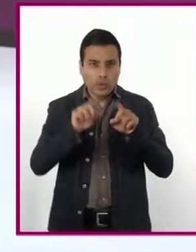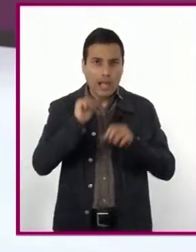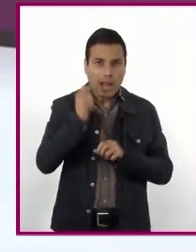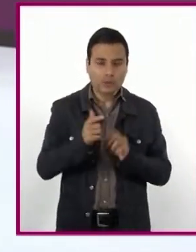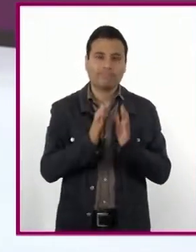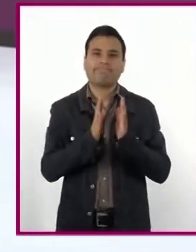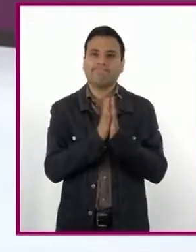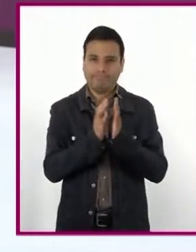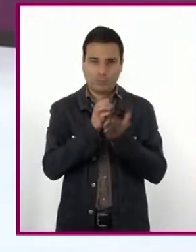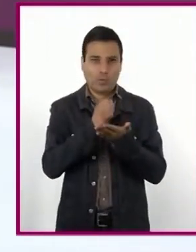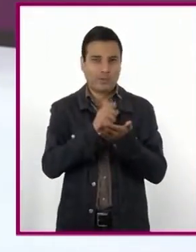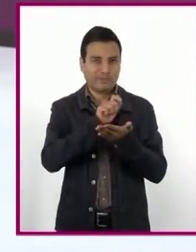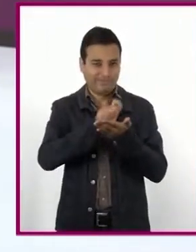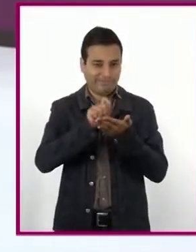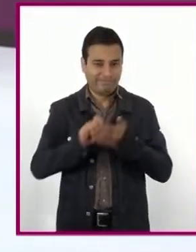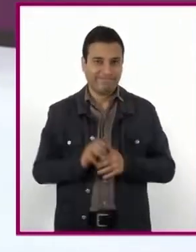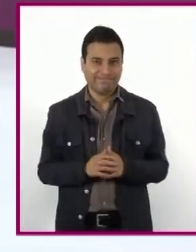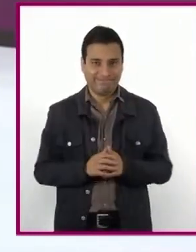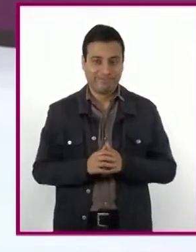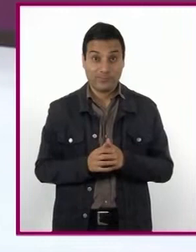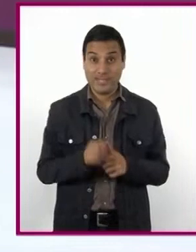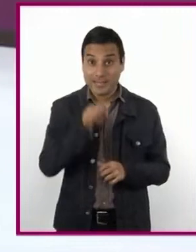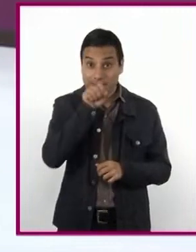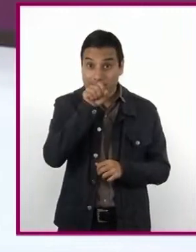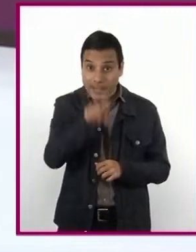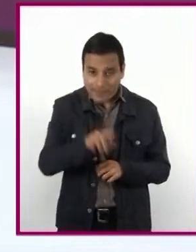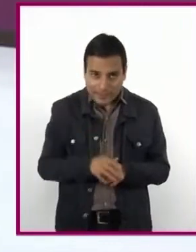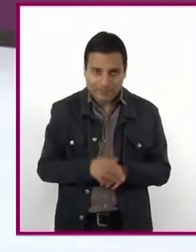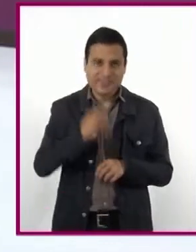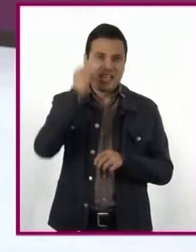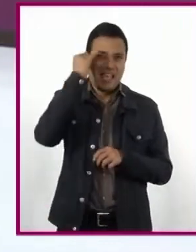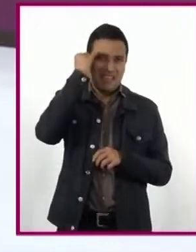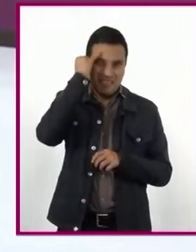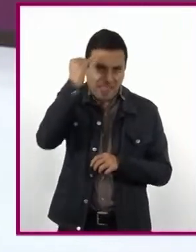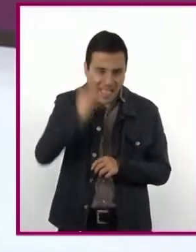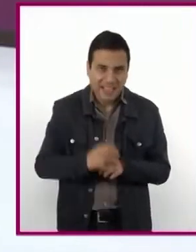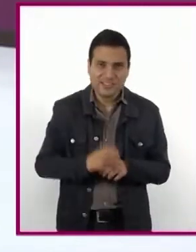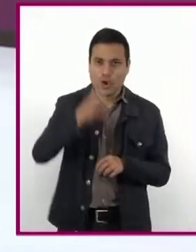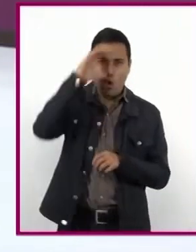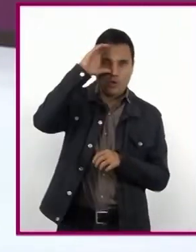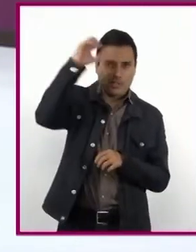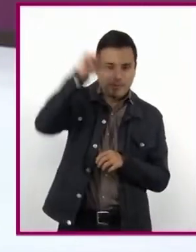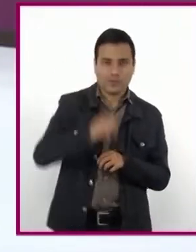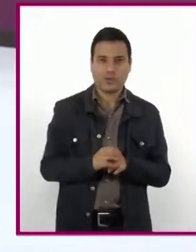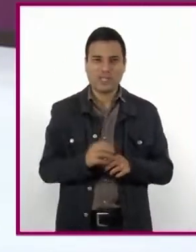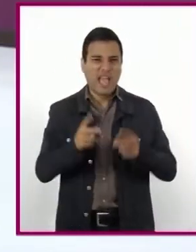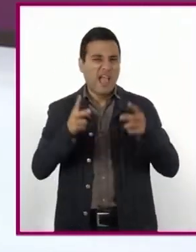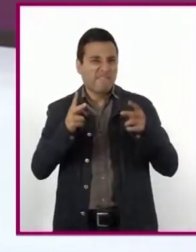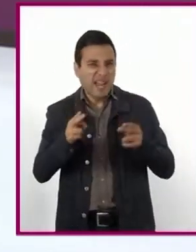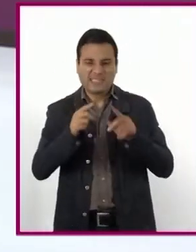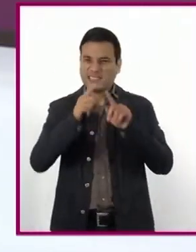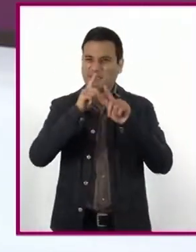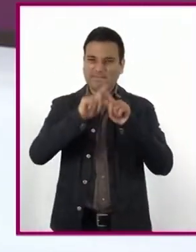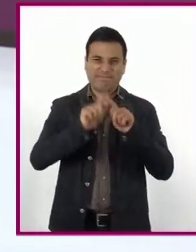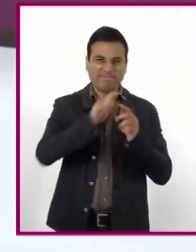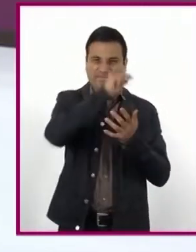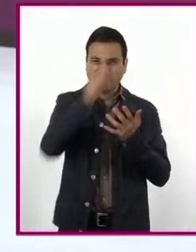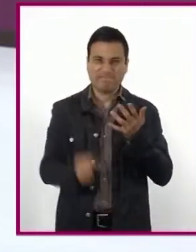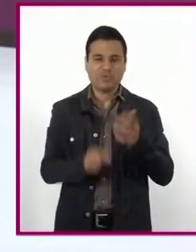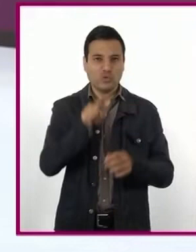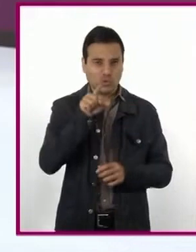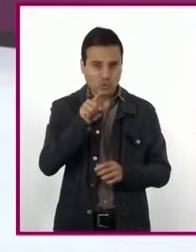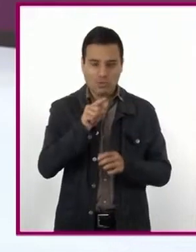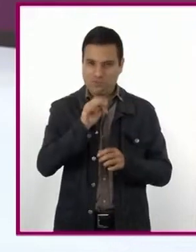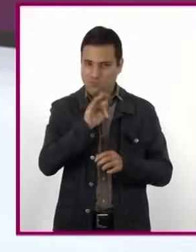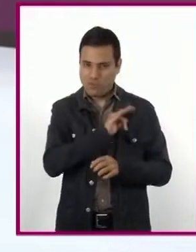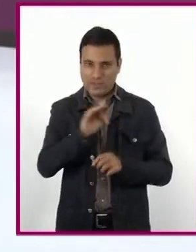su cuaderno de lengua materna. También pueden anotar ideas, conceptos, frases que les ayuden a impulsar al escritor